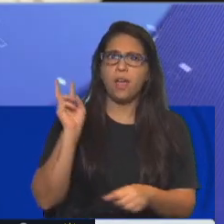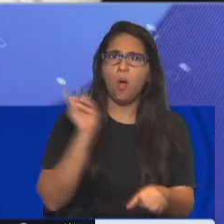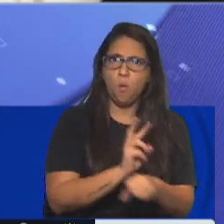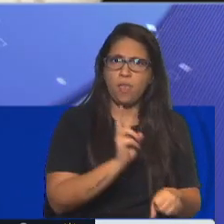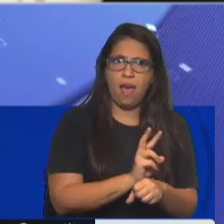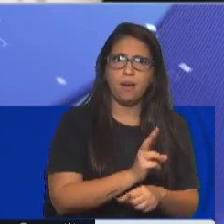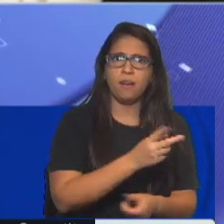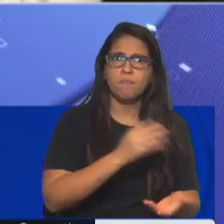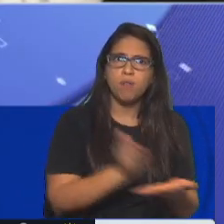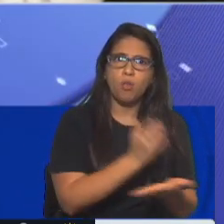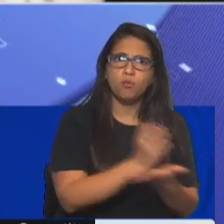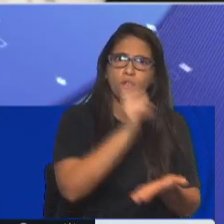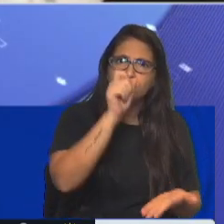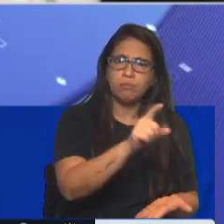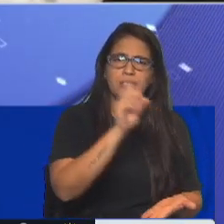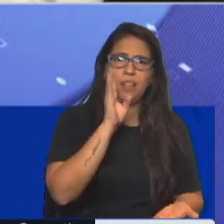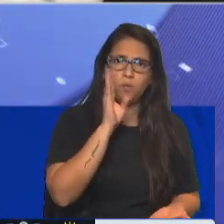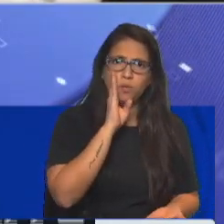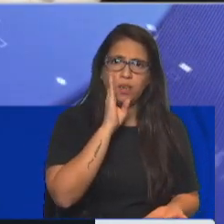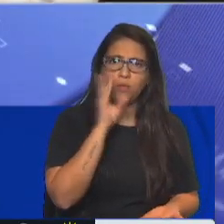lo analizás?